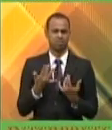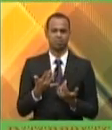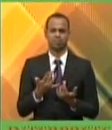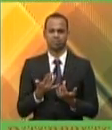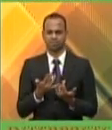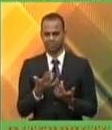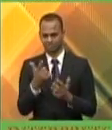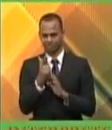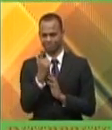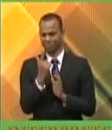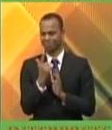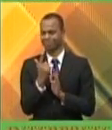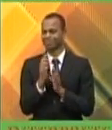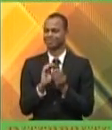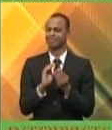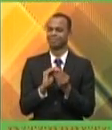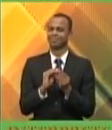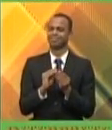de un abogado